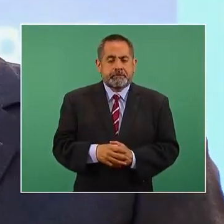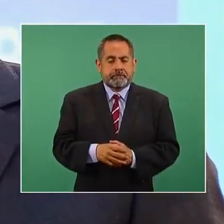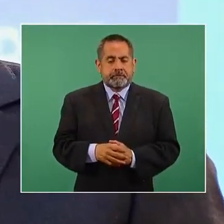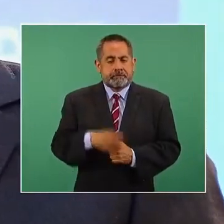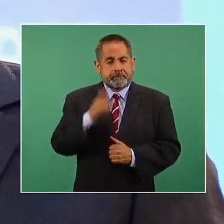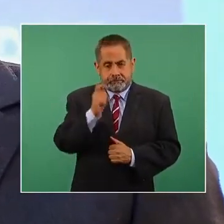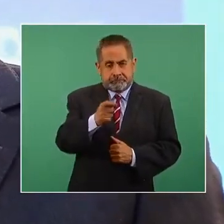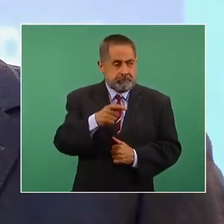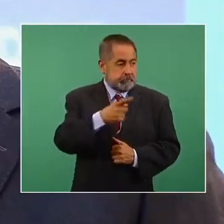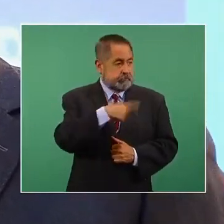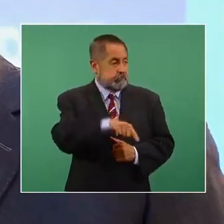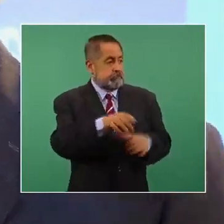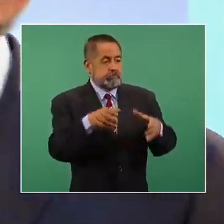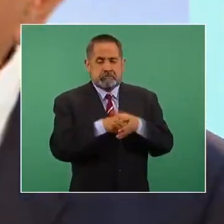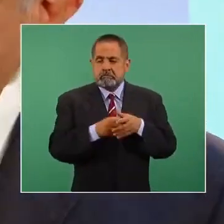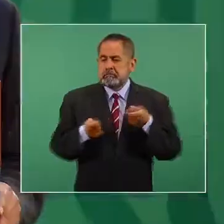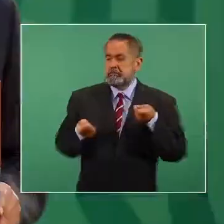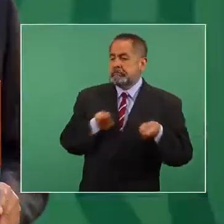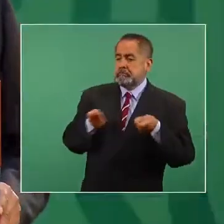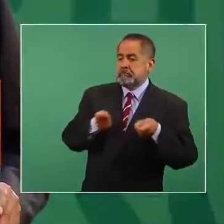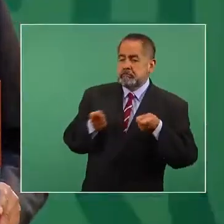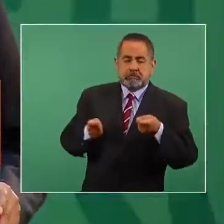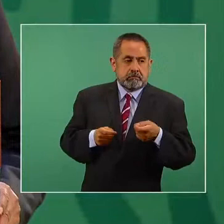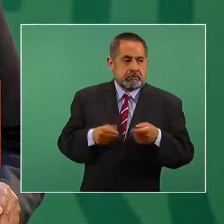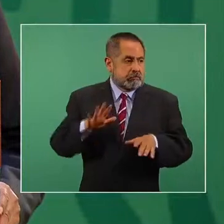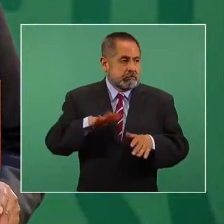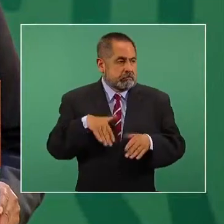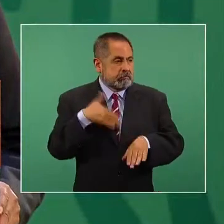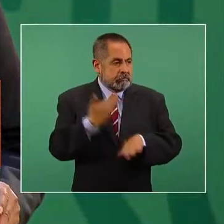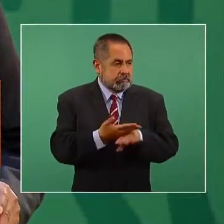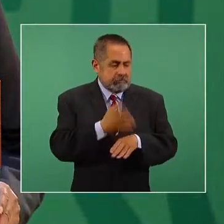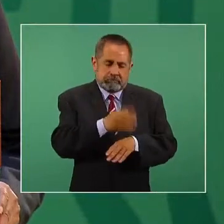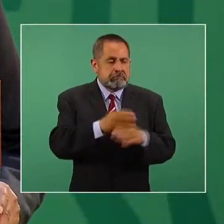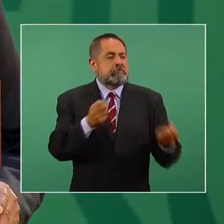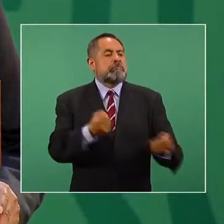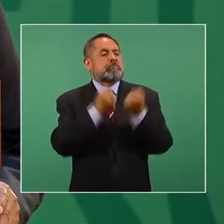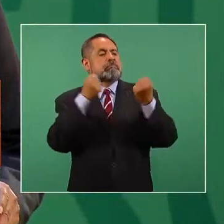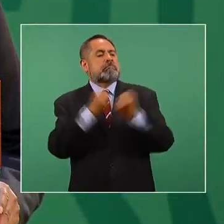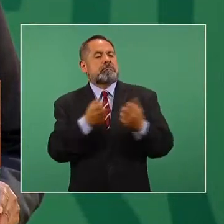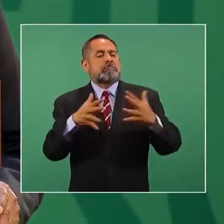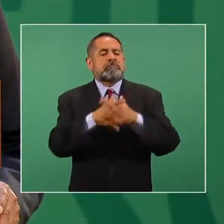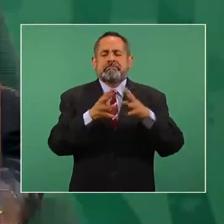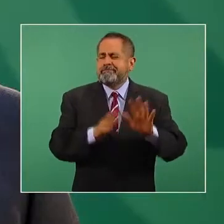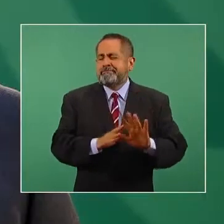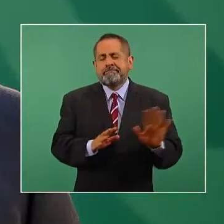esta manipulación o no caer en la trampa de la manipulación,